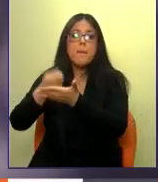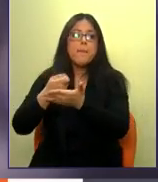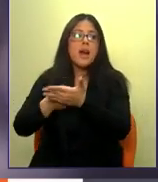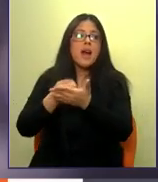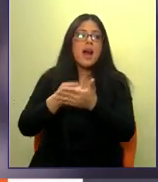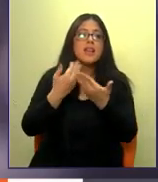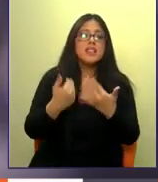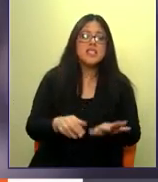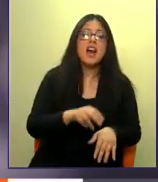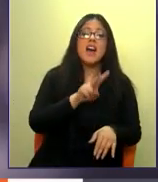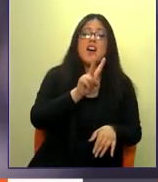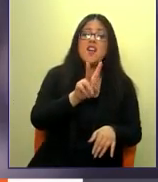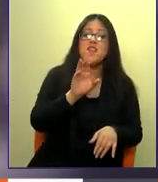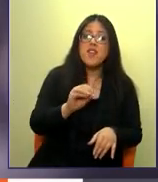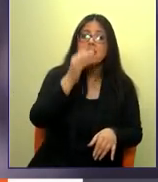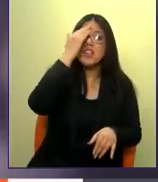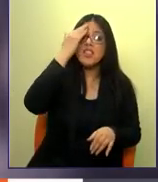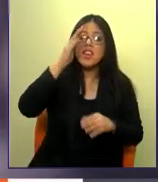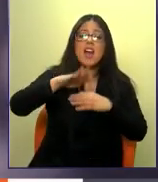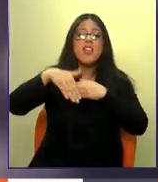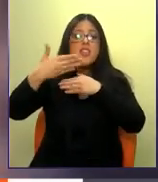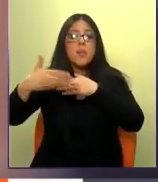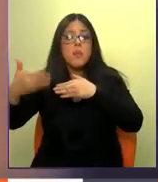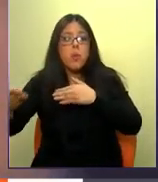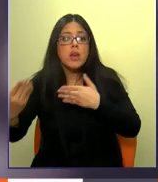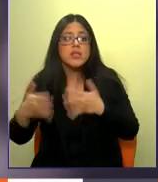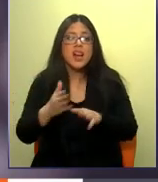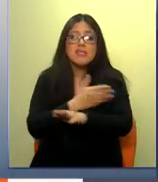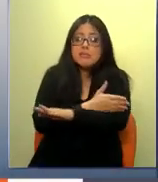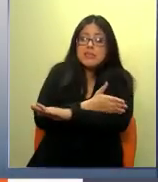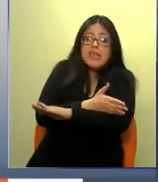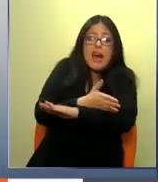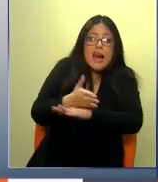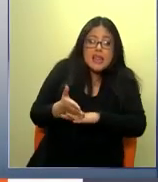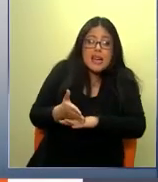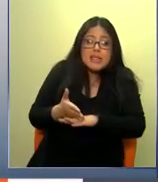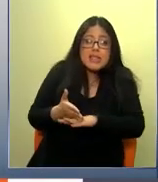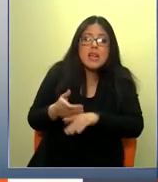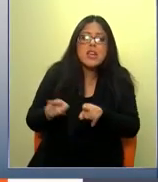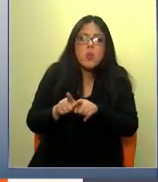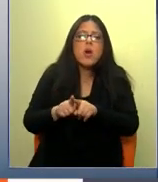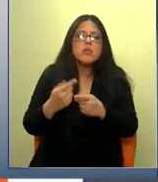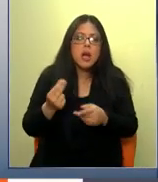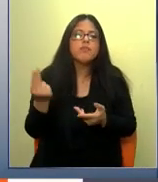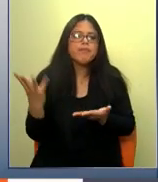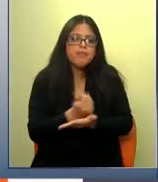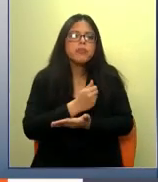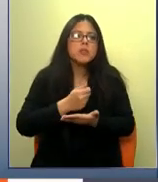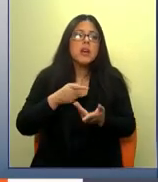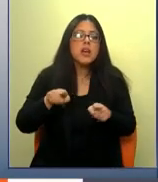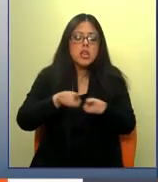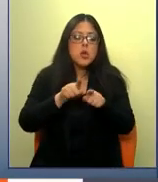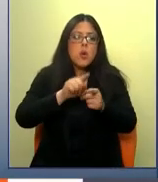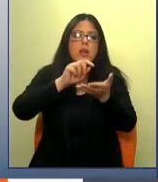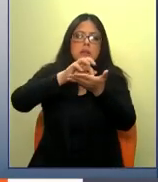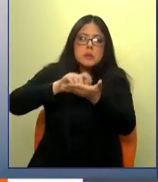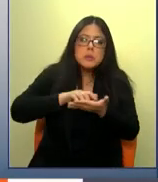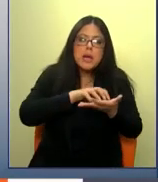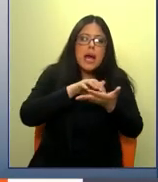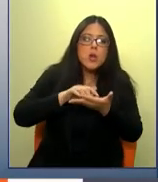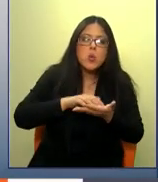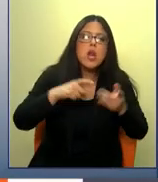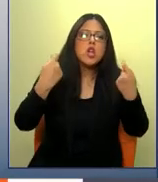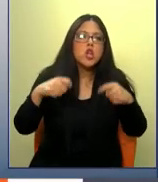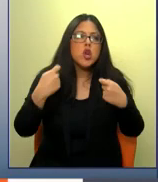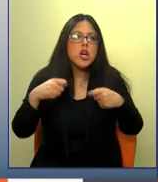días después deberían comenzar estos cobros. Con esos datos el CERNAC le calcula los gastos, además del interés moratorio que corre